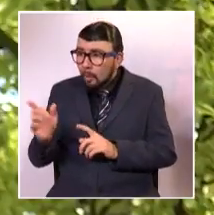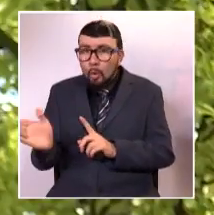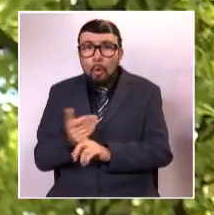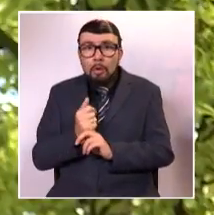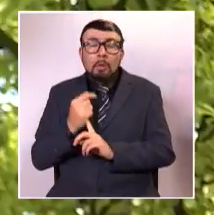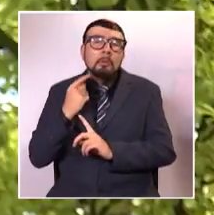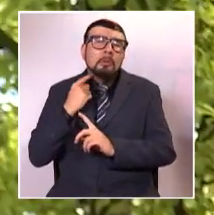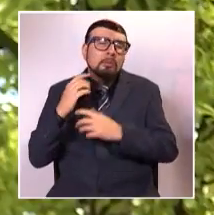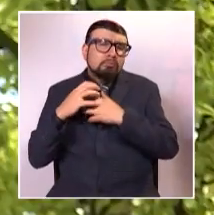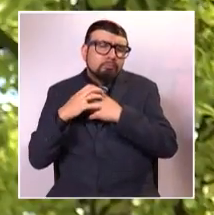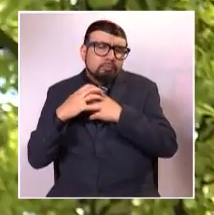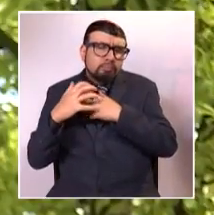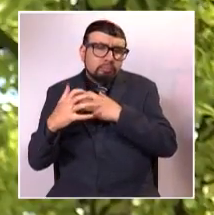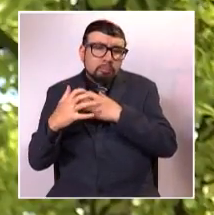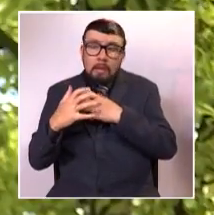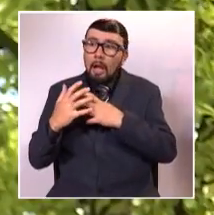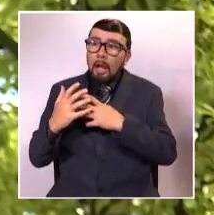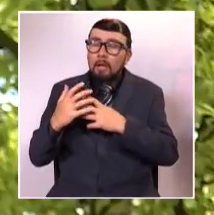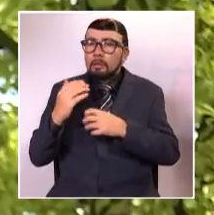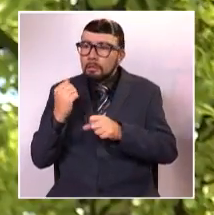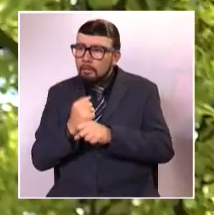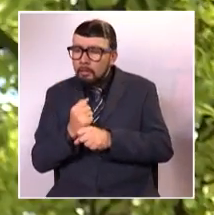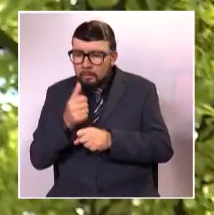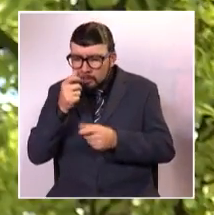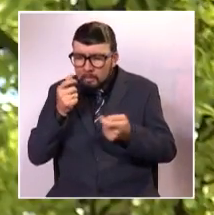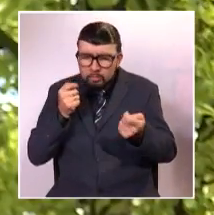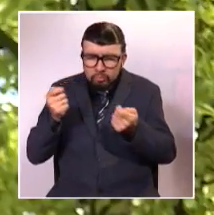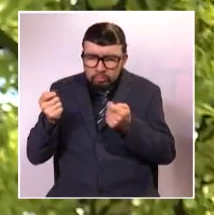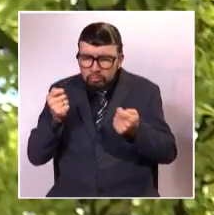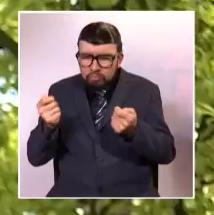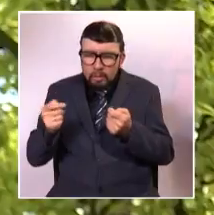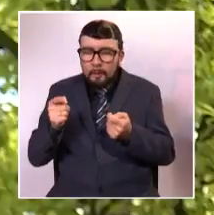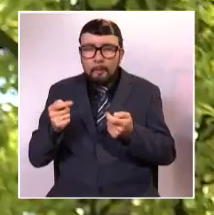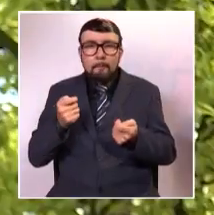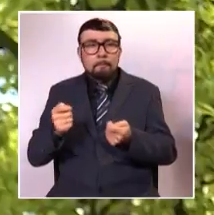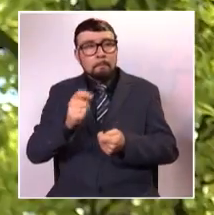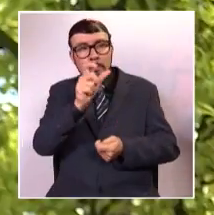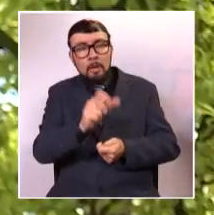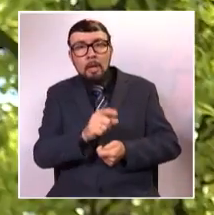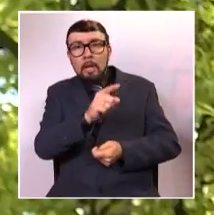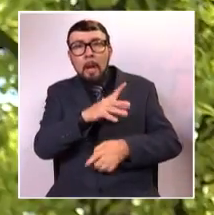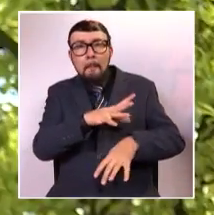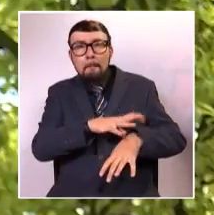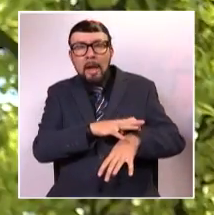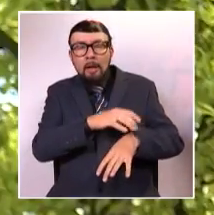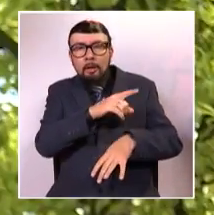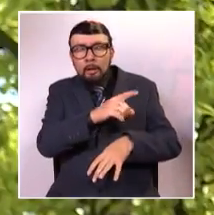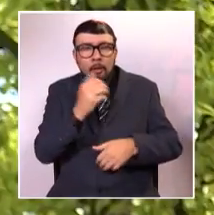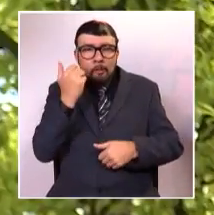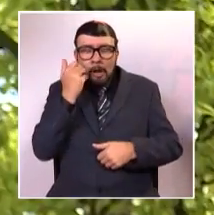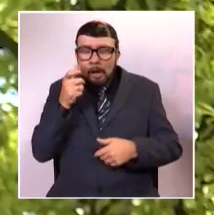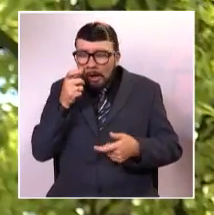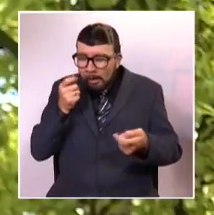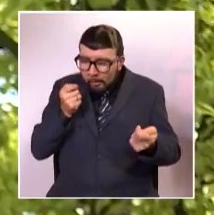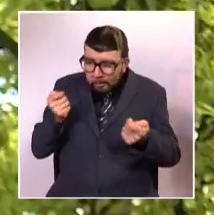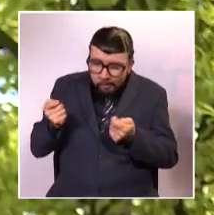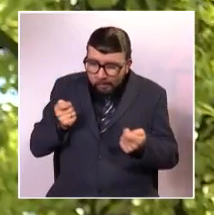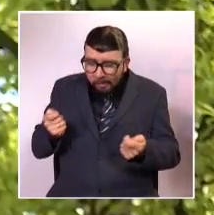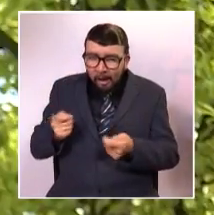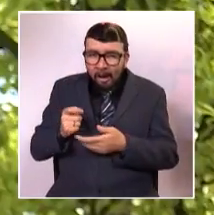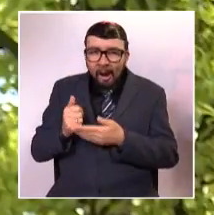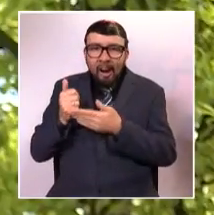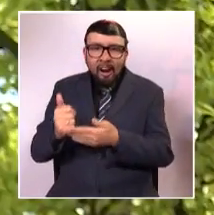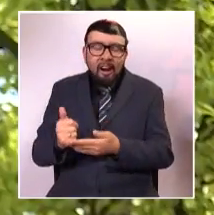masita, tenemos y vamos trabajando siempre de la mano con el patólogo, con el doctor José Luis Cardona, y